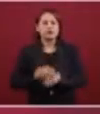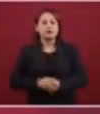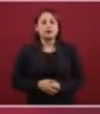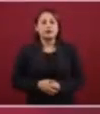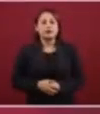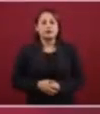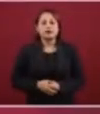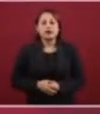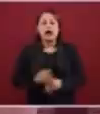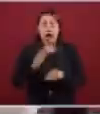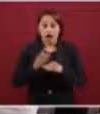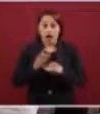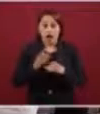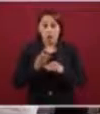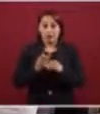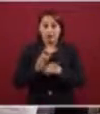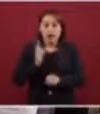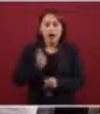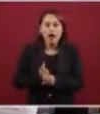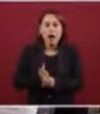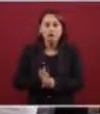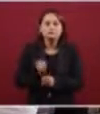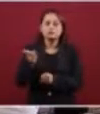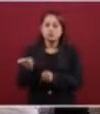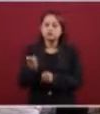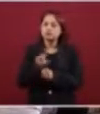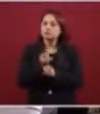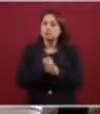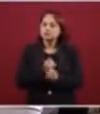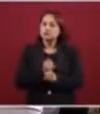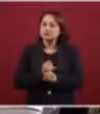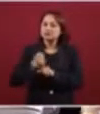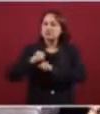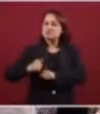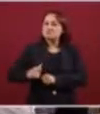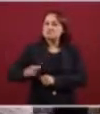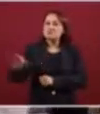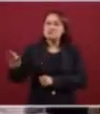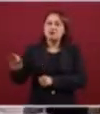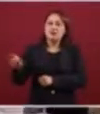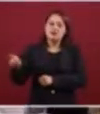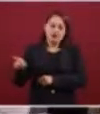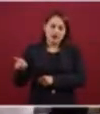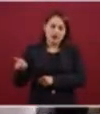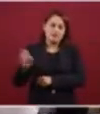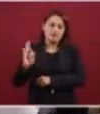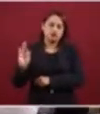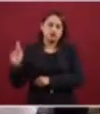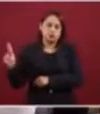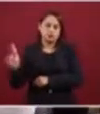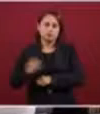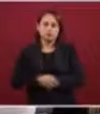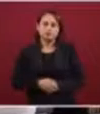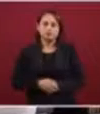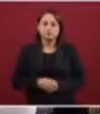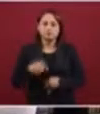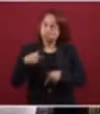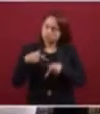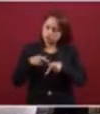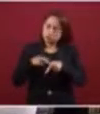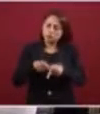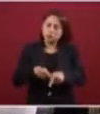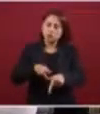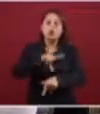Todo eso se está investigando ahora por la función pública. Voy a continuar y después pasamos, si me permiten, a